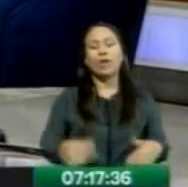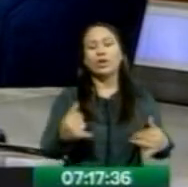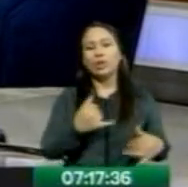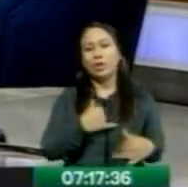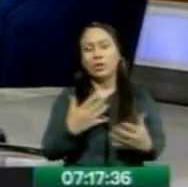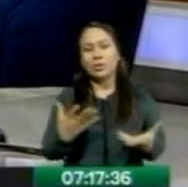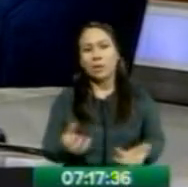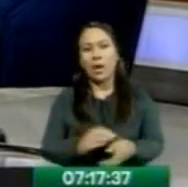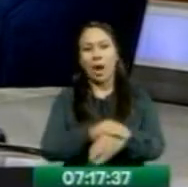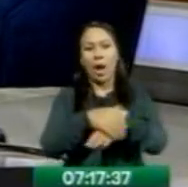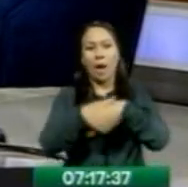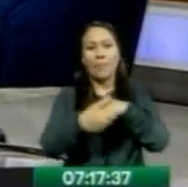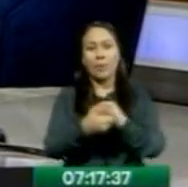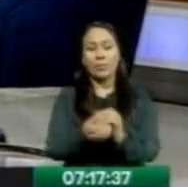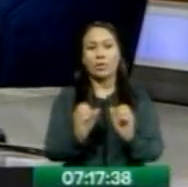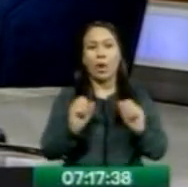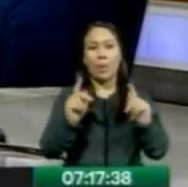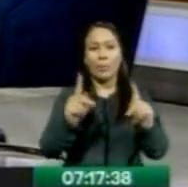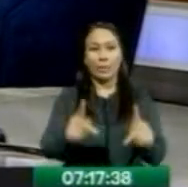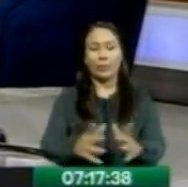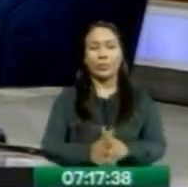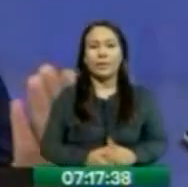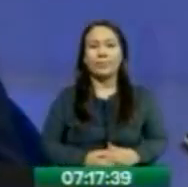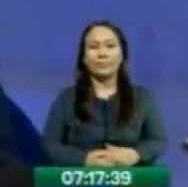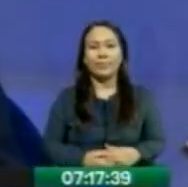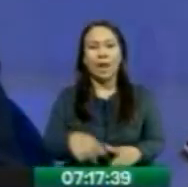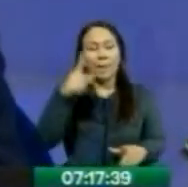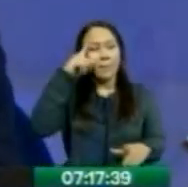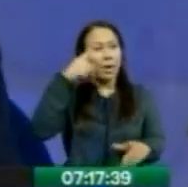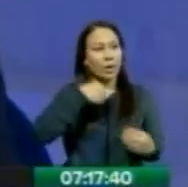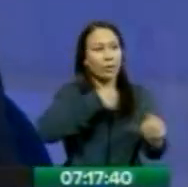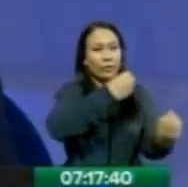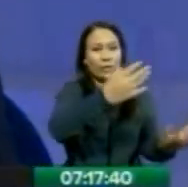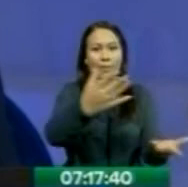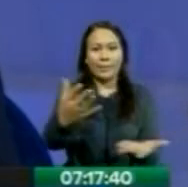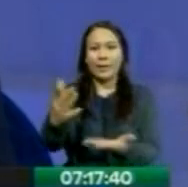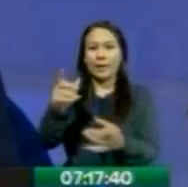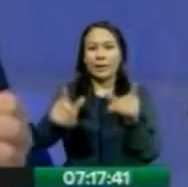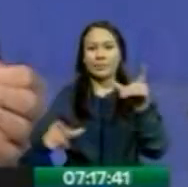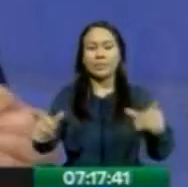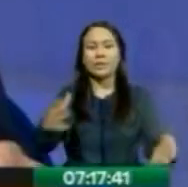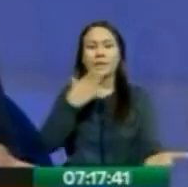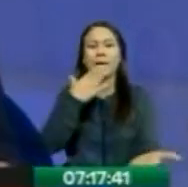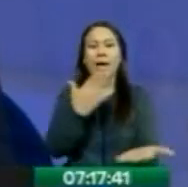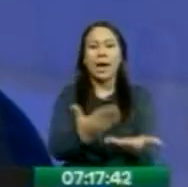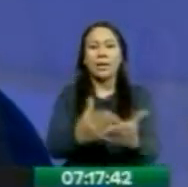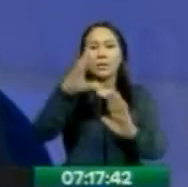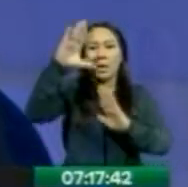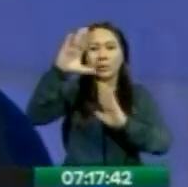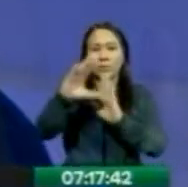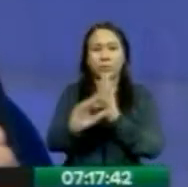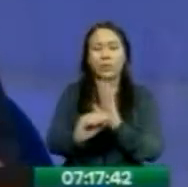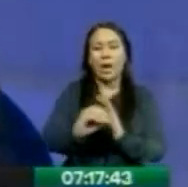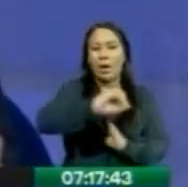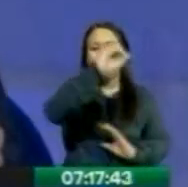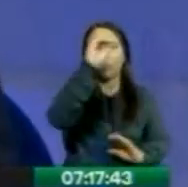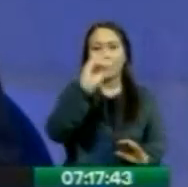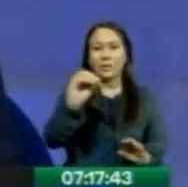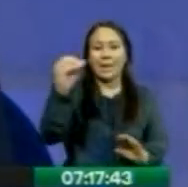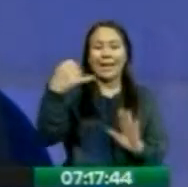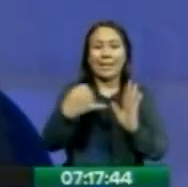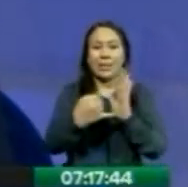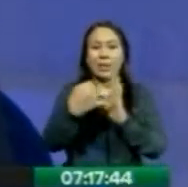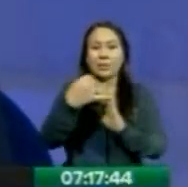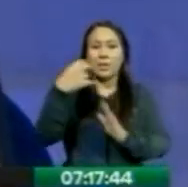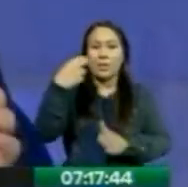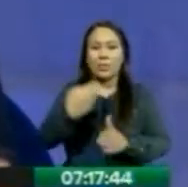justamente aprovechar esta oportunidad para comentar a la ciudadanía que gracias a la reducción de multas e intereses, hoy hasta el momento